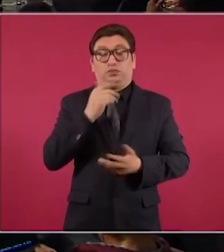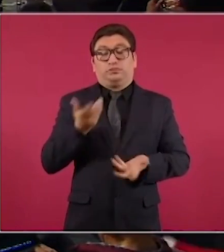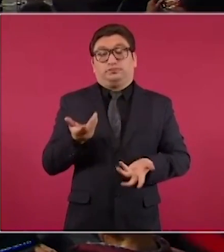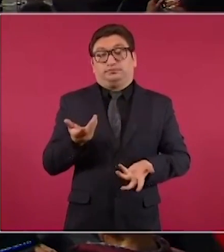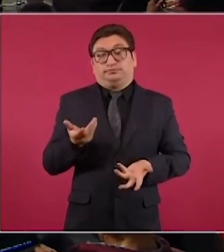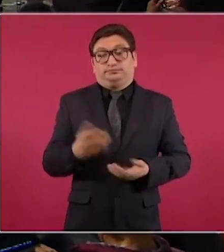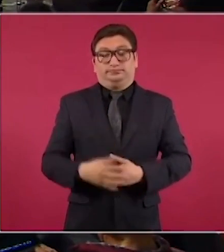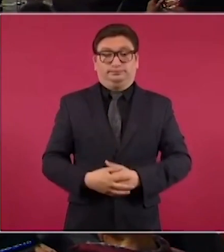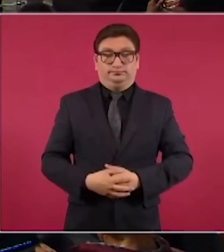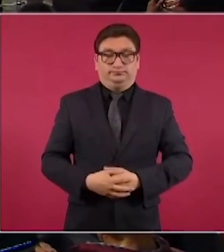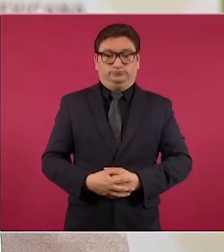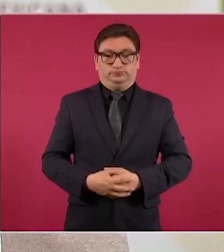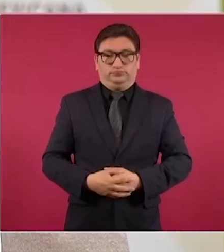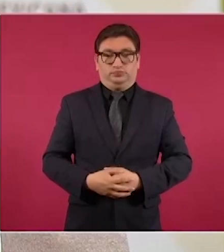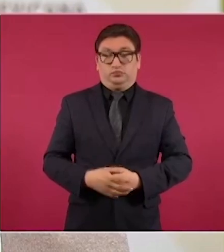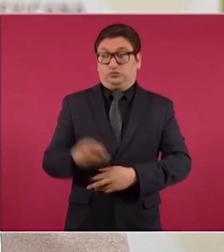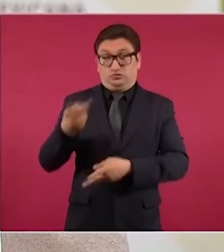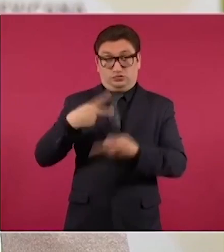puede